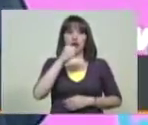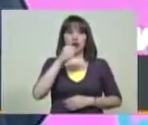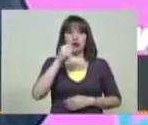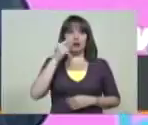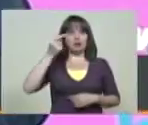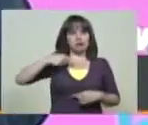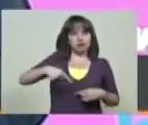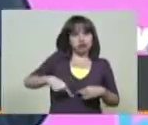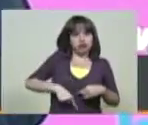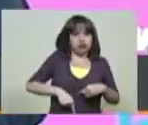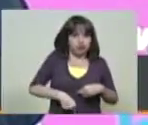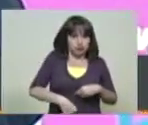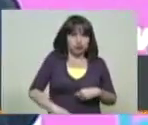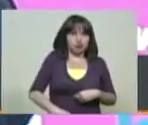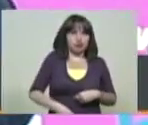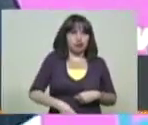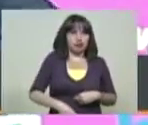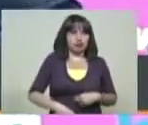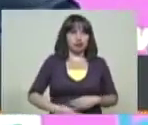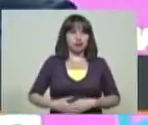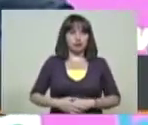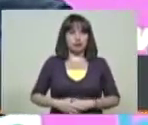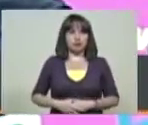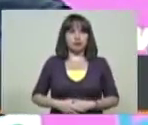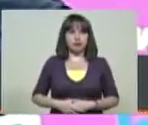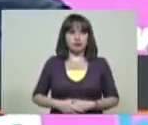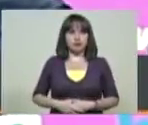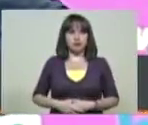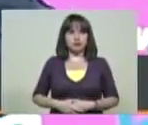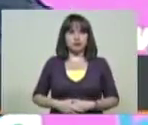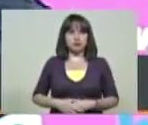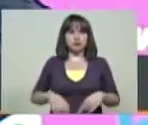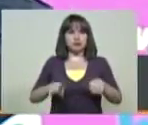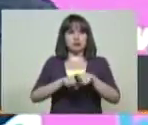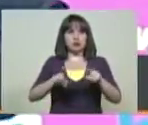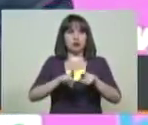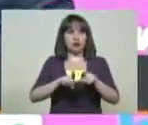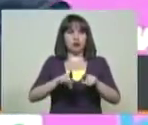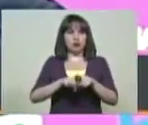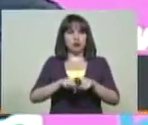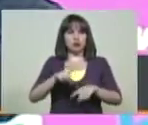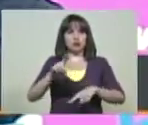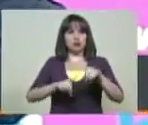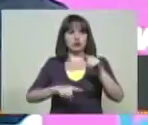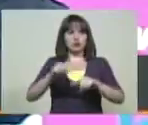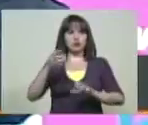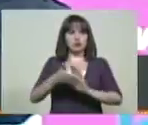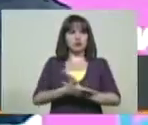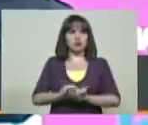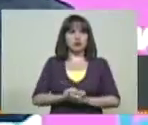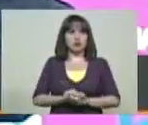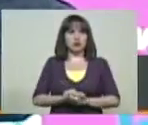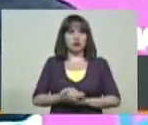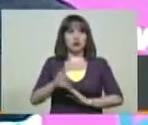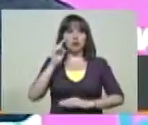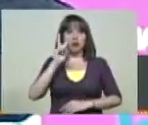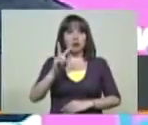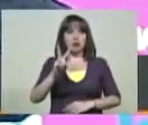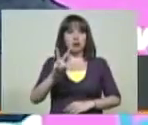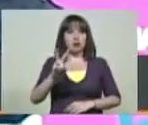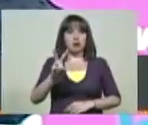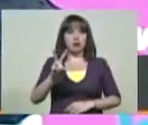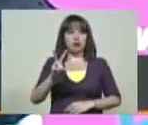ombligo pero creo que hablar desde el ombligo 2 entre los comer